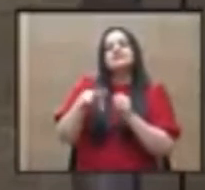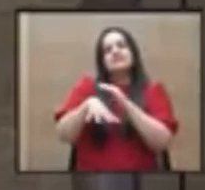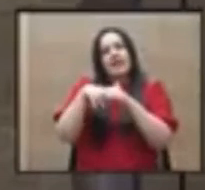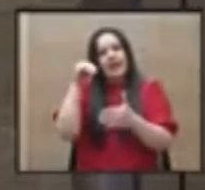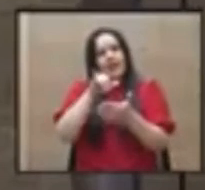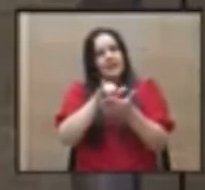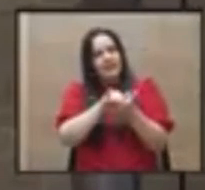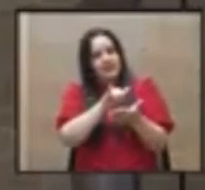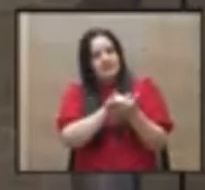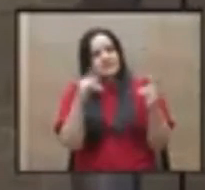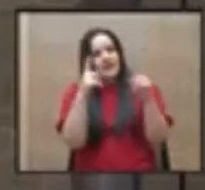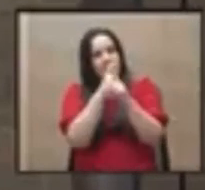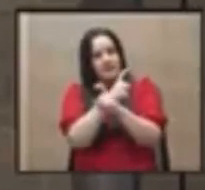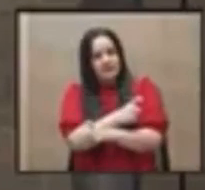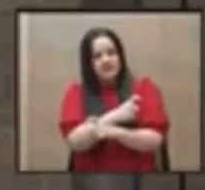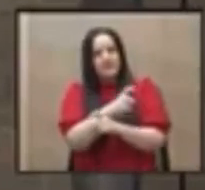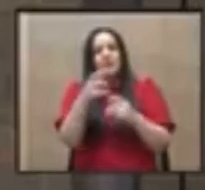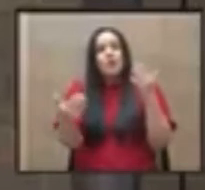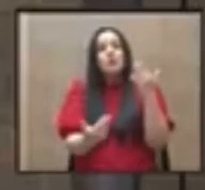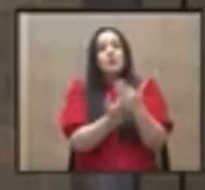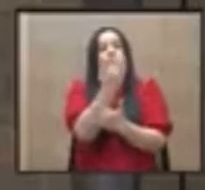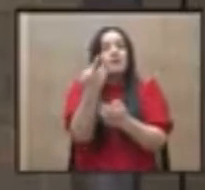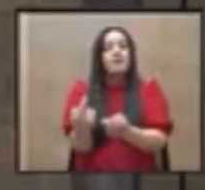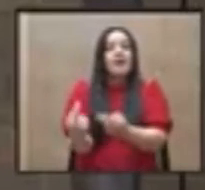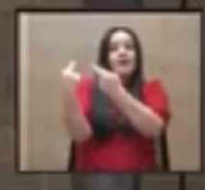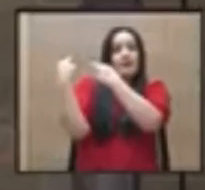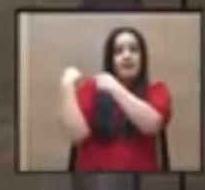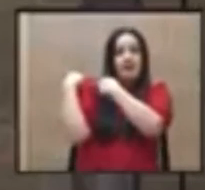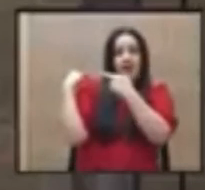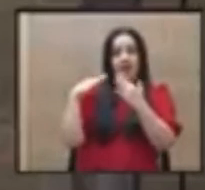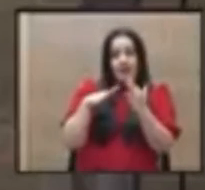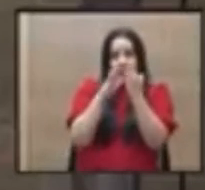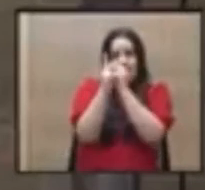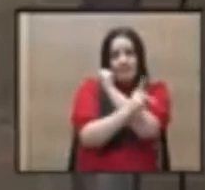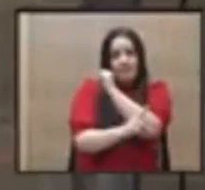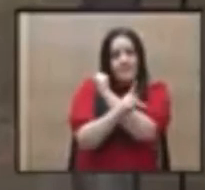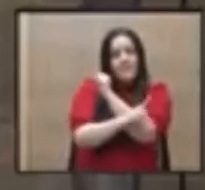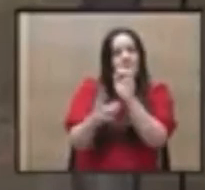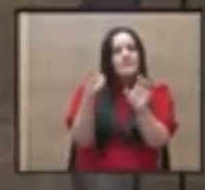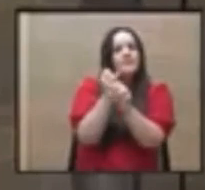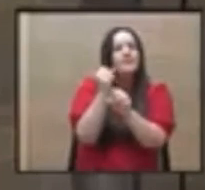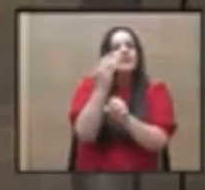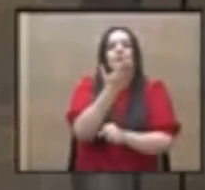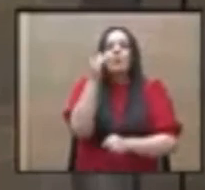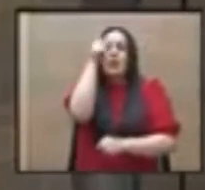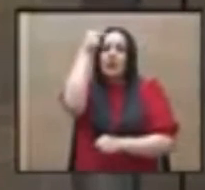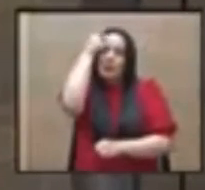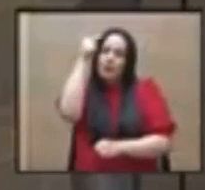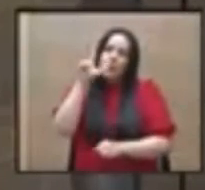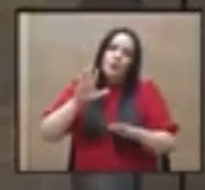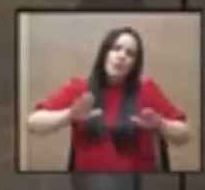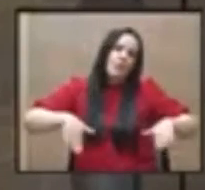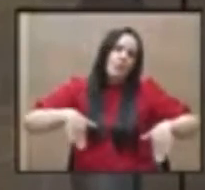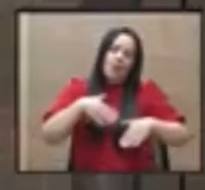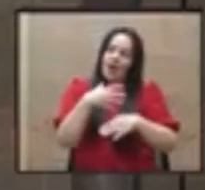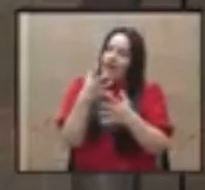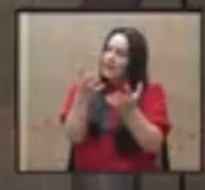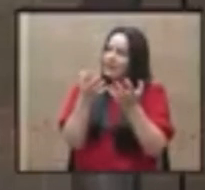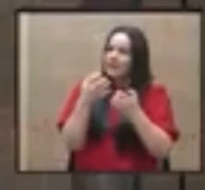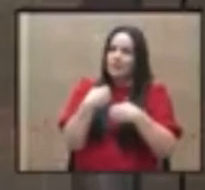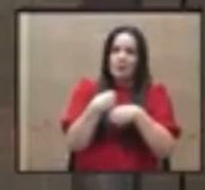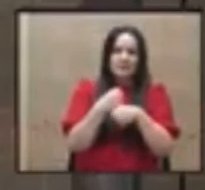nueva responsabilidad ante el país es hacer lo que el gobierno no ha querido hacer. La intención